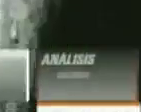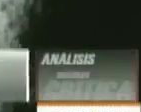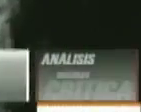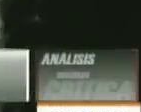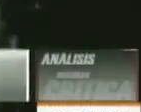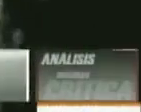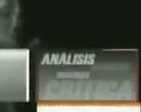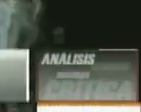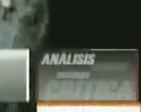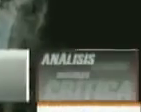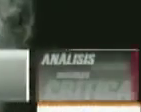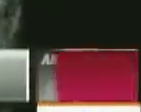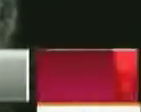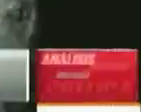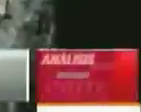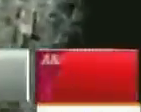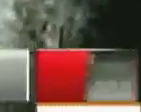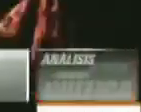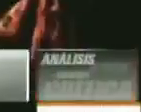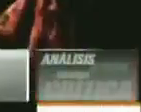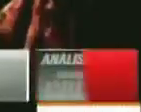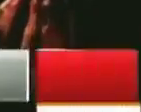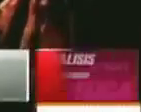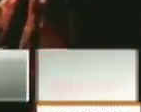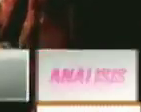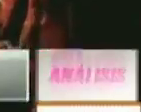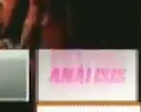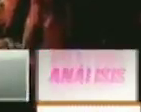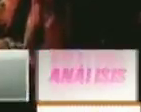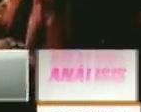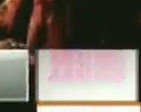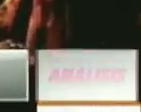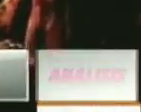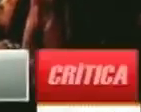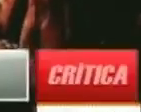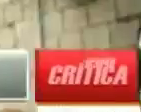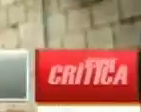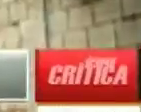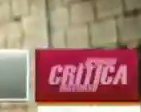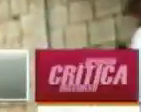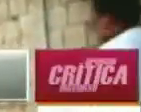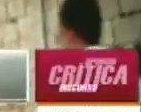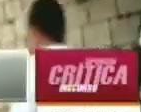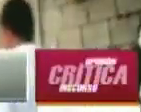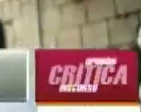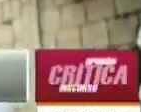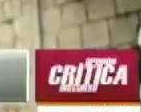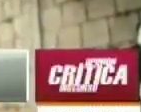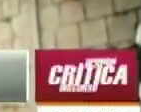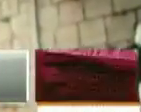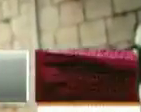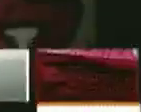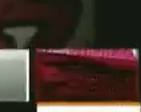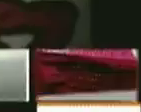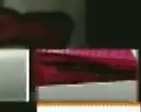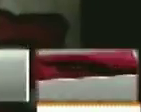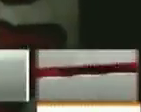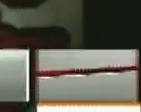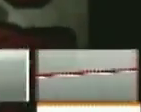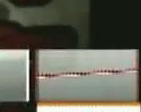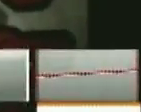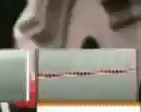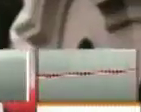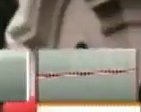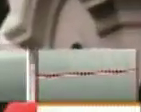al borde del desastre busquemos la otra conversa sin poses de intelectuales. Nosotros somos los pobres, todos nosotros con